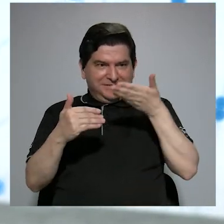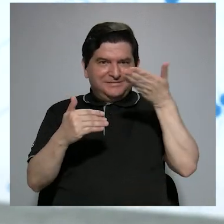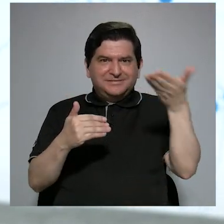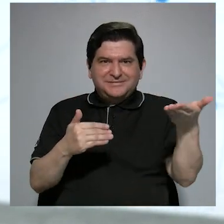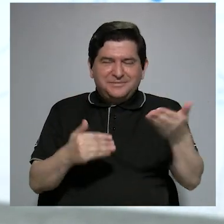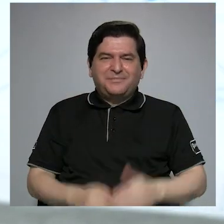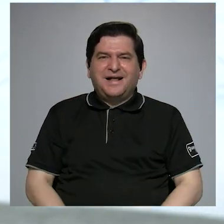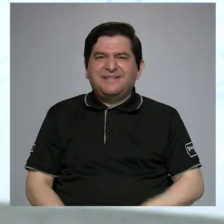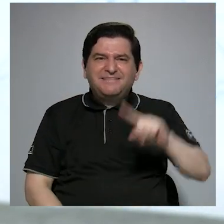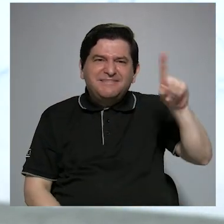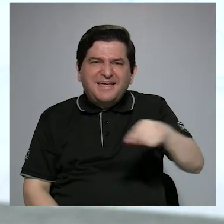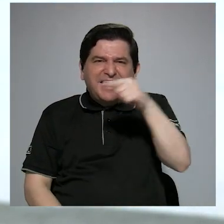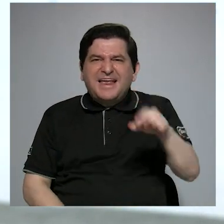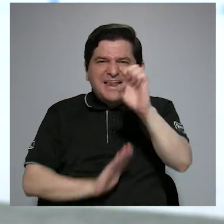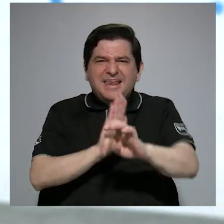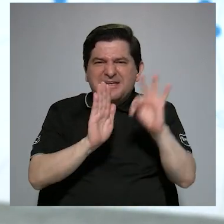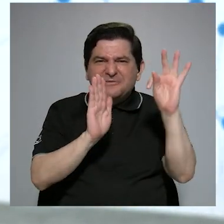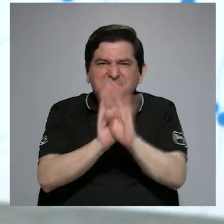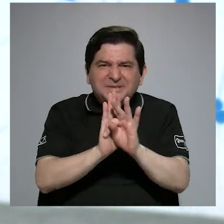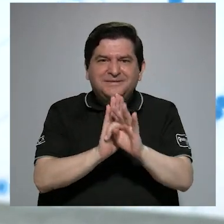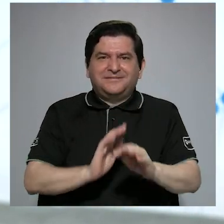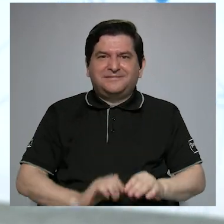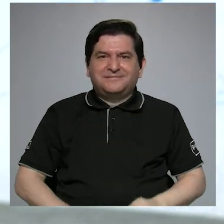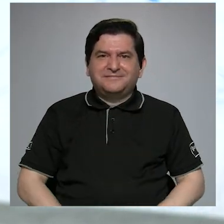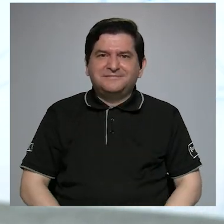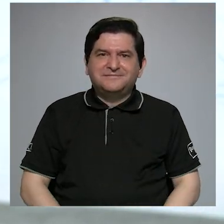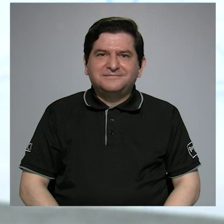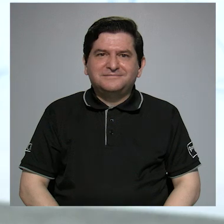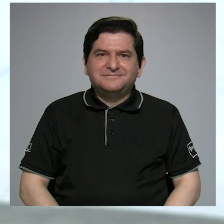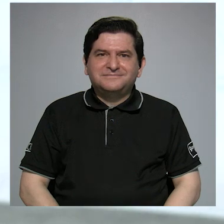elementos de la desestigmatización, ¿verdad? Como